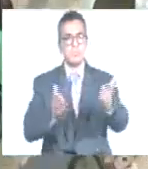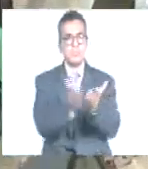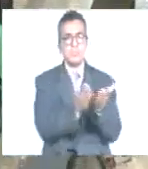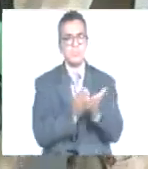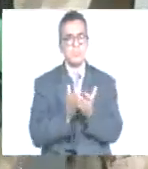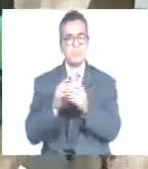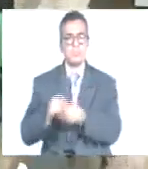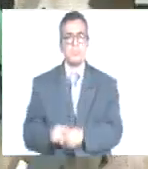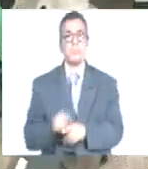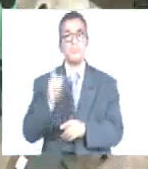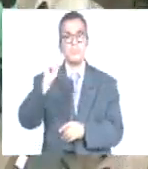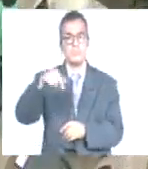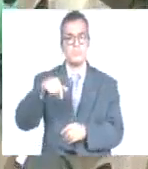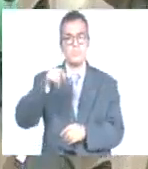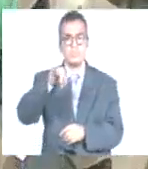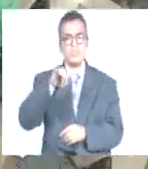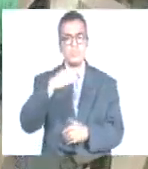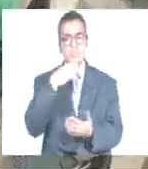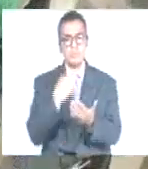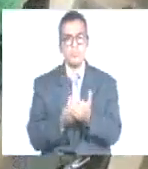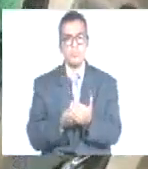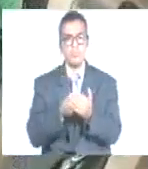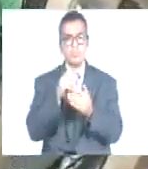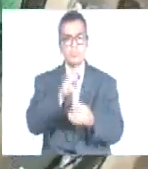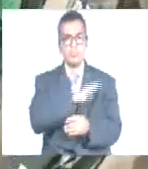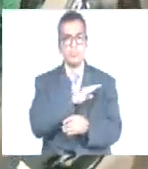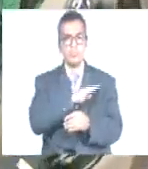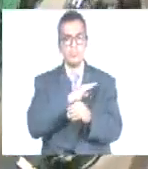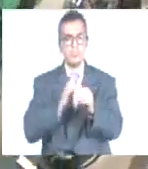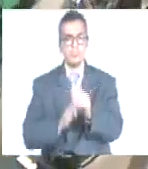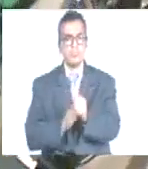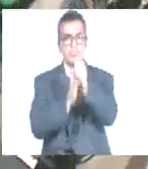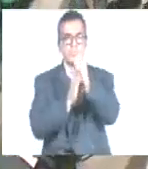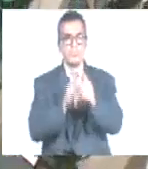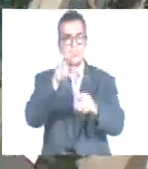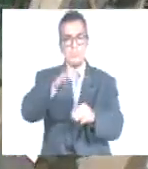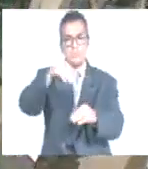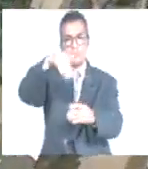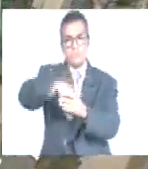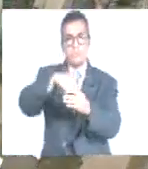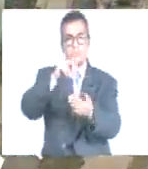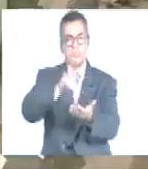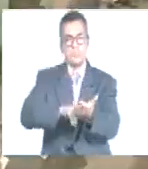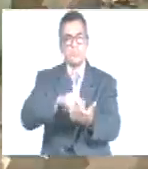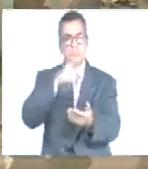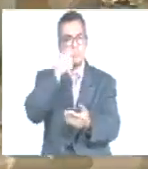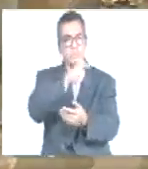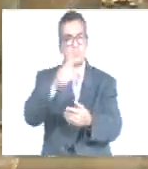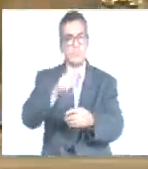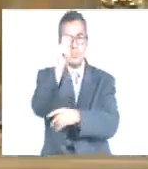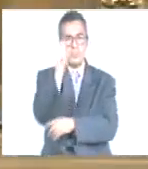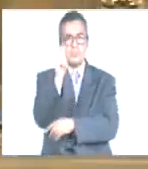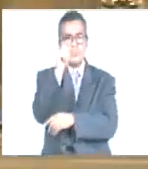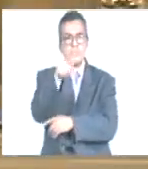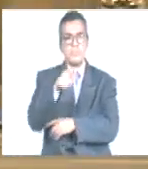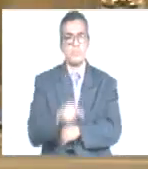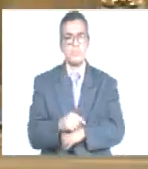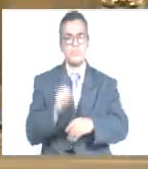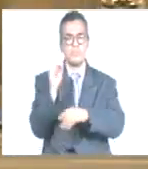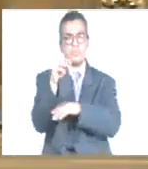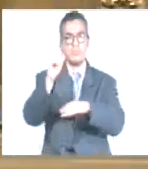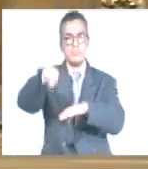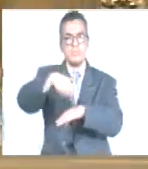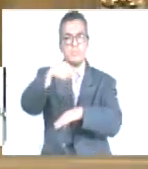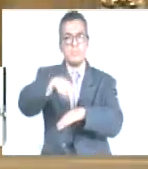estudiantil. Asimismo, gracias a su propio liderazgo, fue electo por el pueblo como diputado a la Honorable